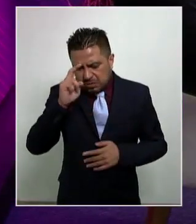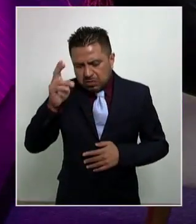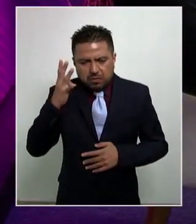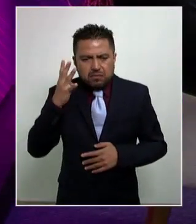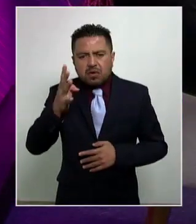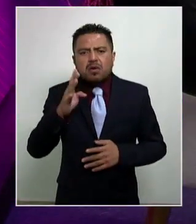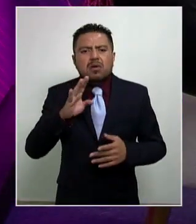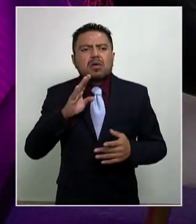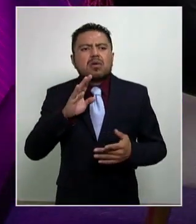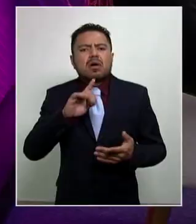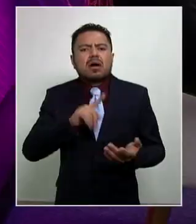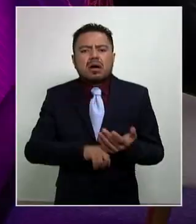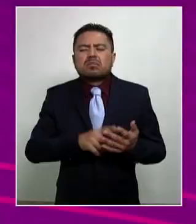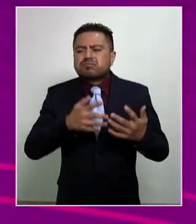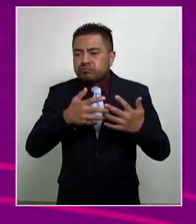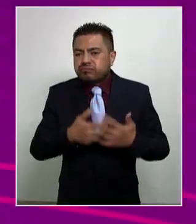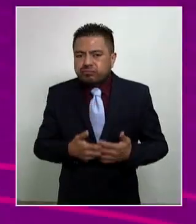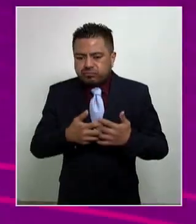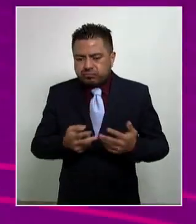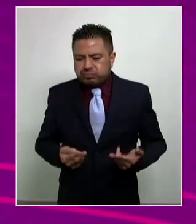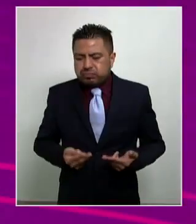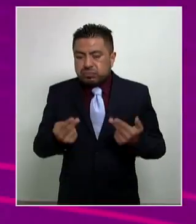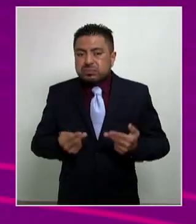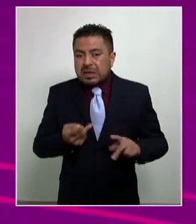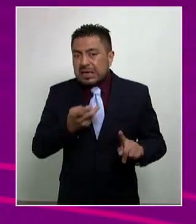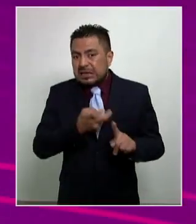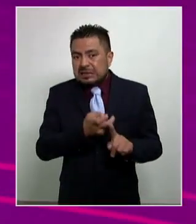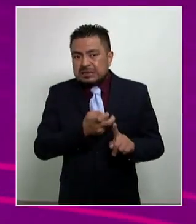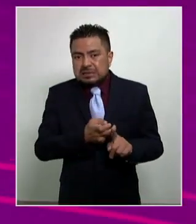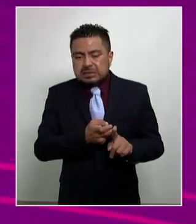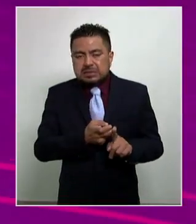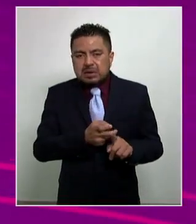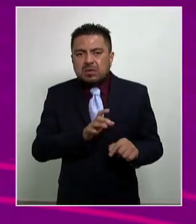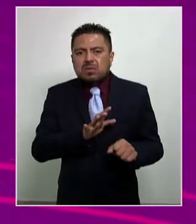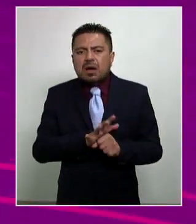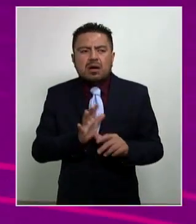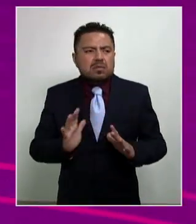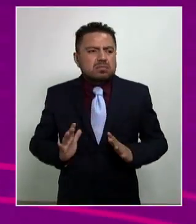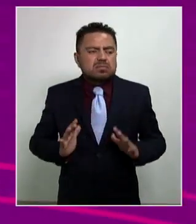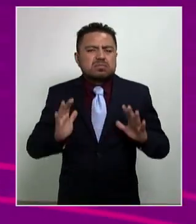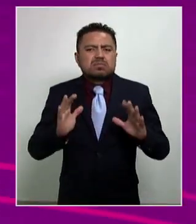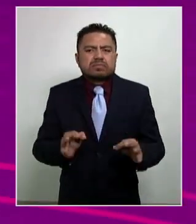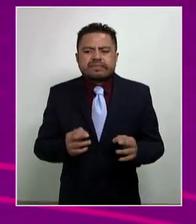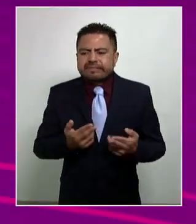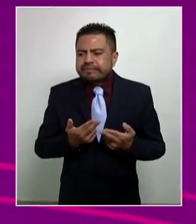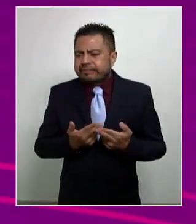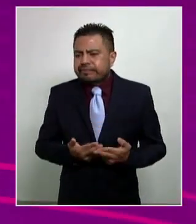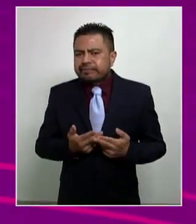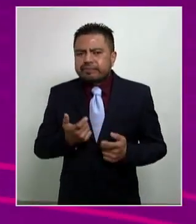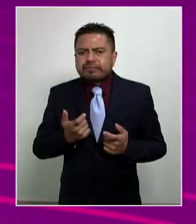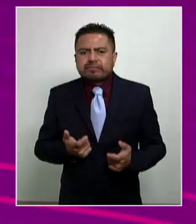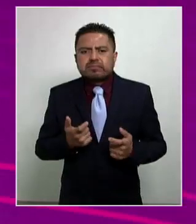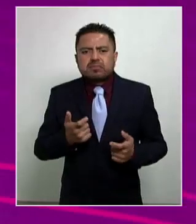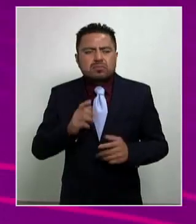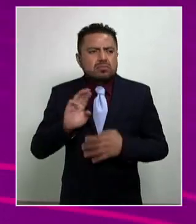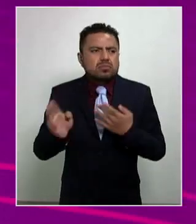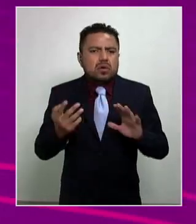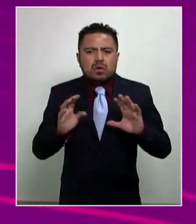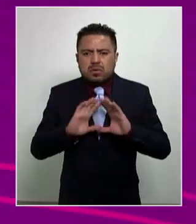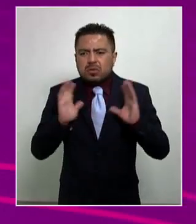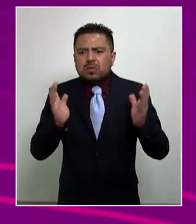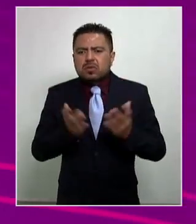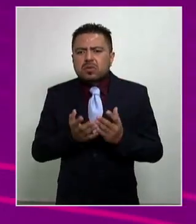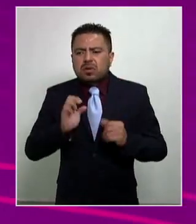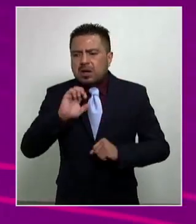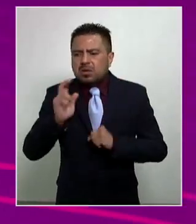esto es una empresa económica, ¿no? En la que se funda la riqueza del mundo moderno y del mundo